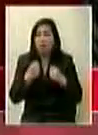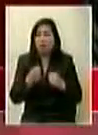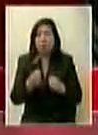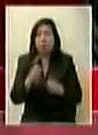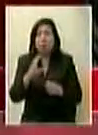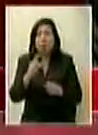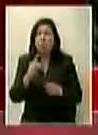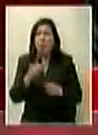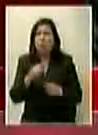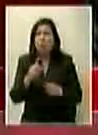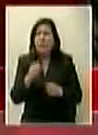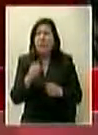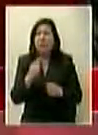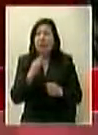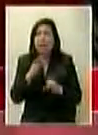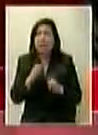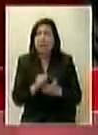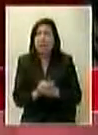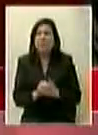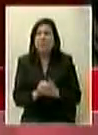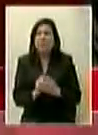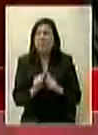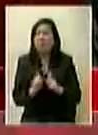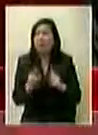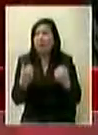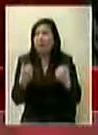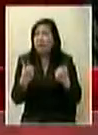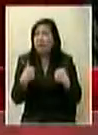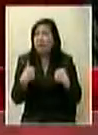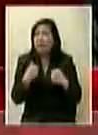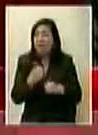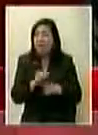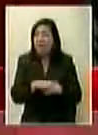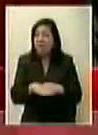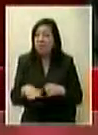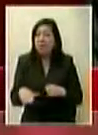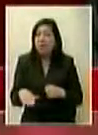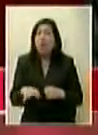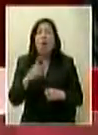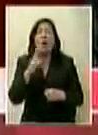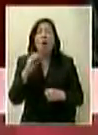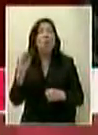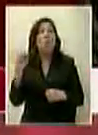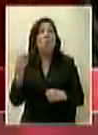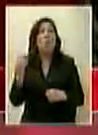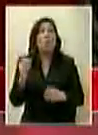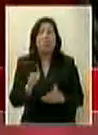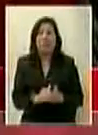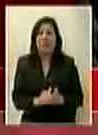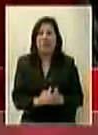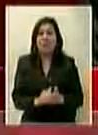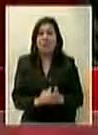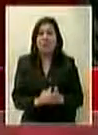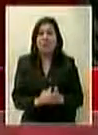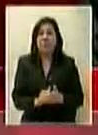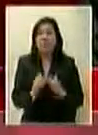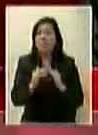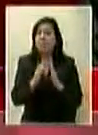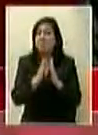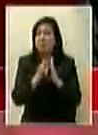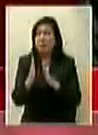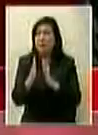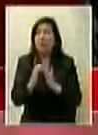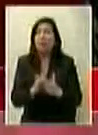Luisa Cuculiza, hizo alusión al tema de la violencia contra niños, niñas y adolescentes. En el marco,